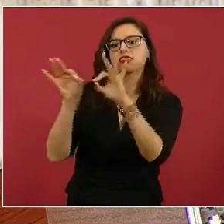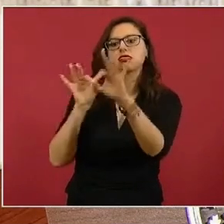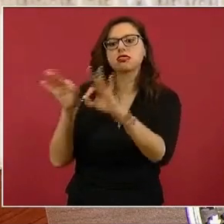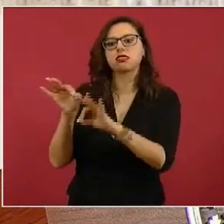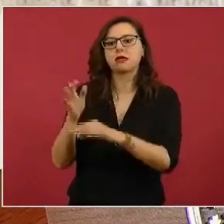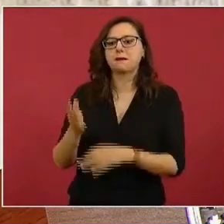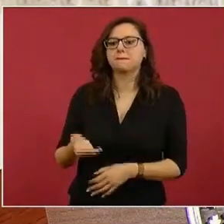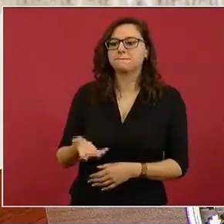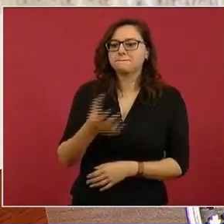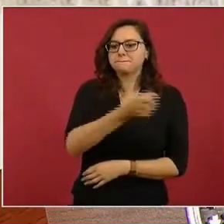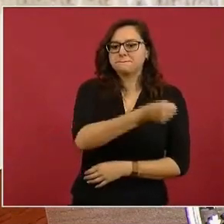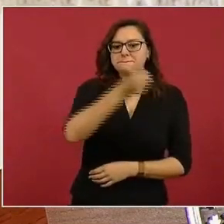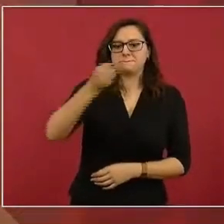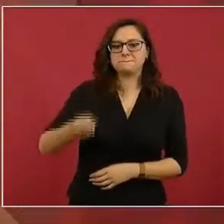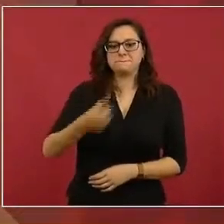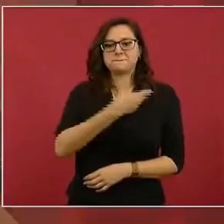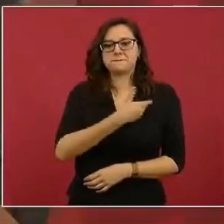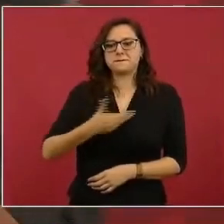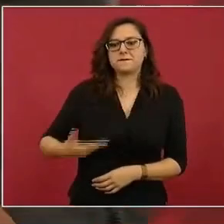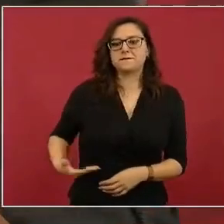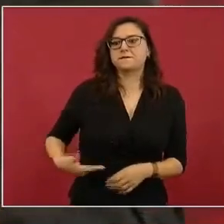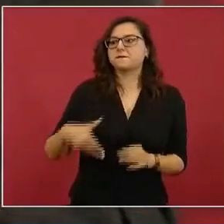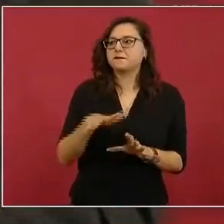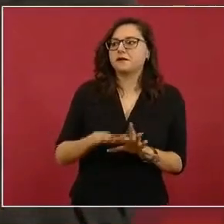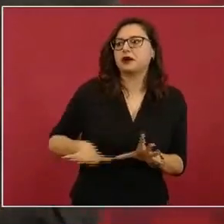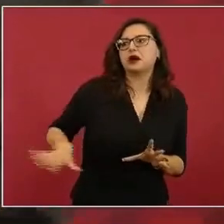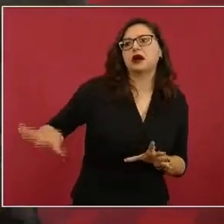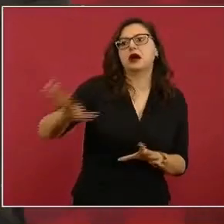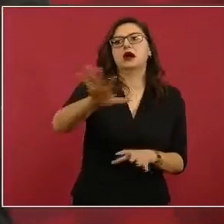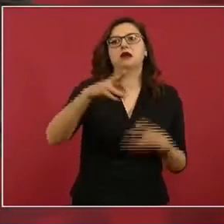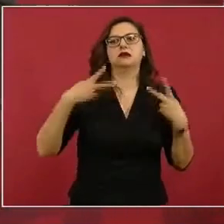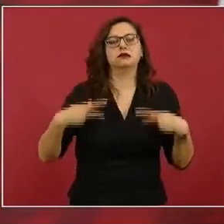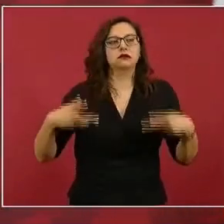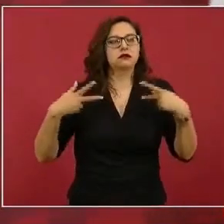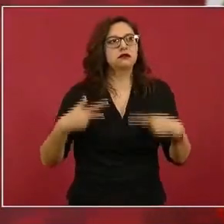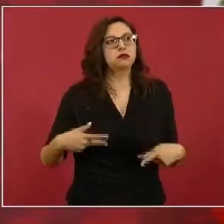A nosotros nos